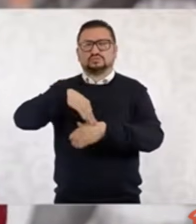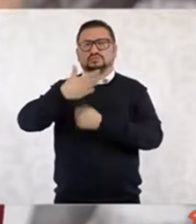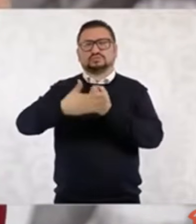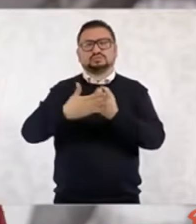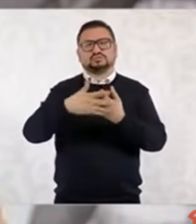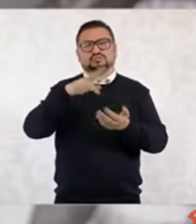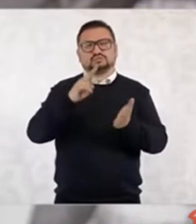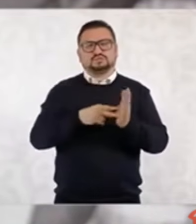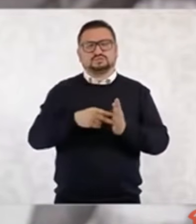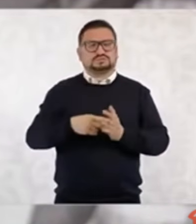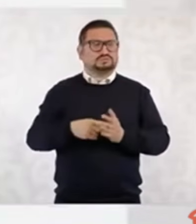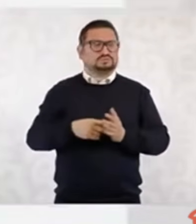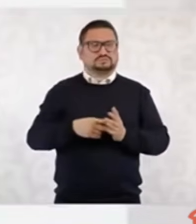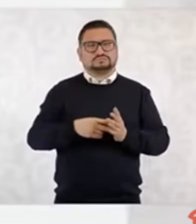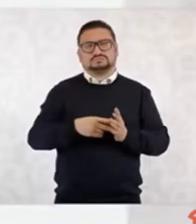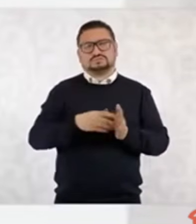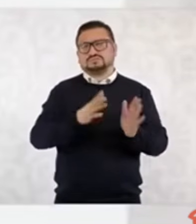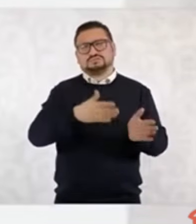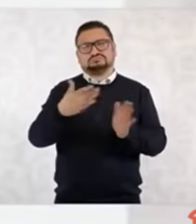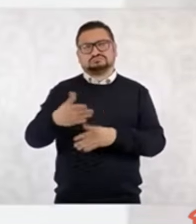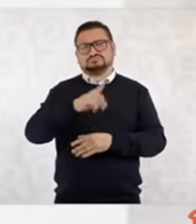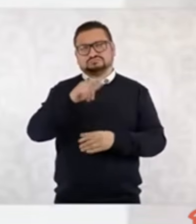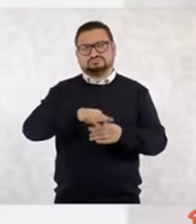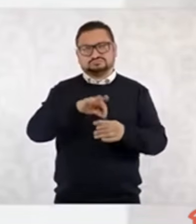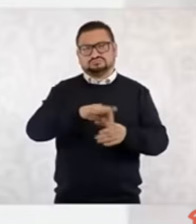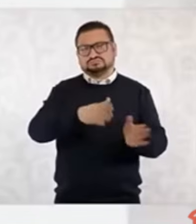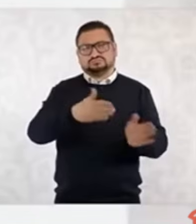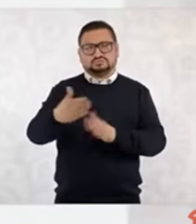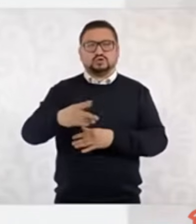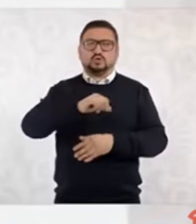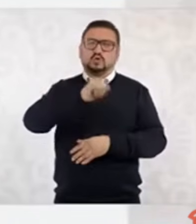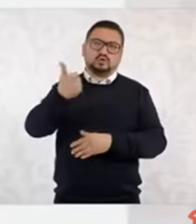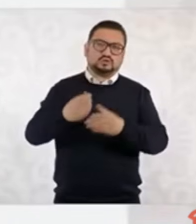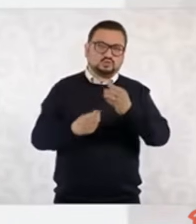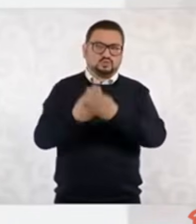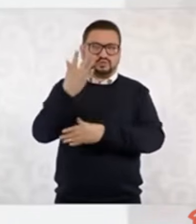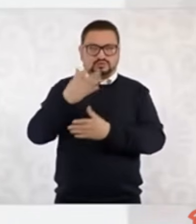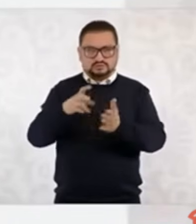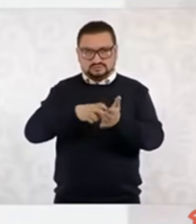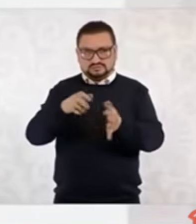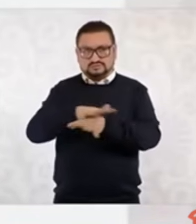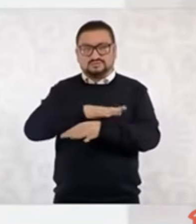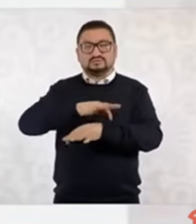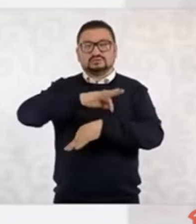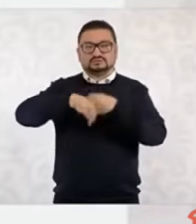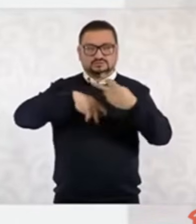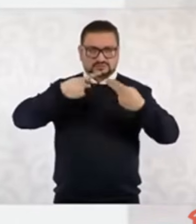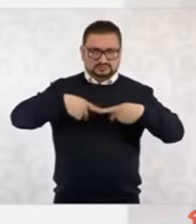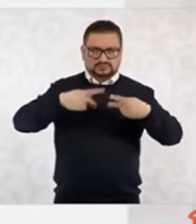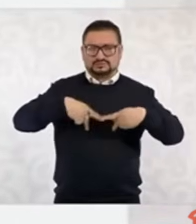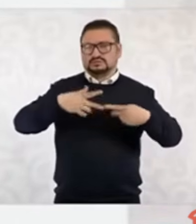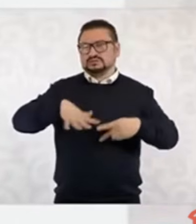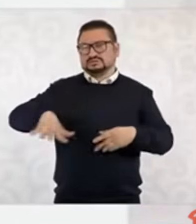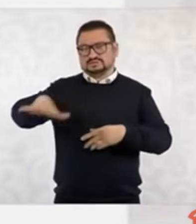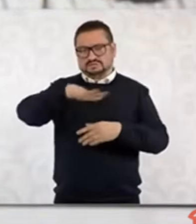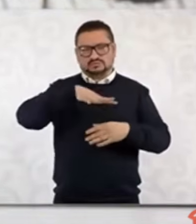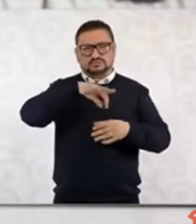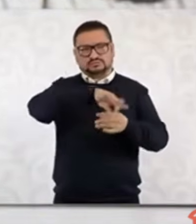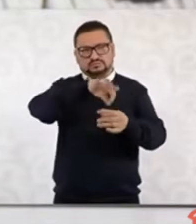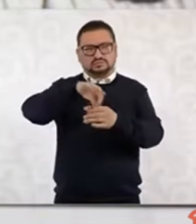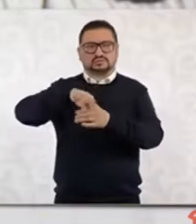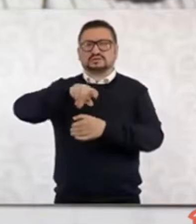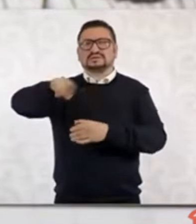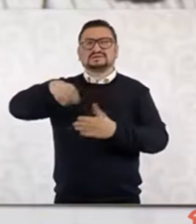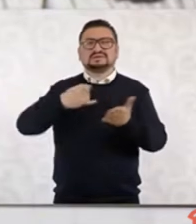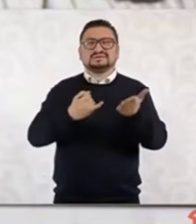ya después de la elección quizá, volver a plantear una reforma donde la ciudadanía, el pueblo, tenga la posibilidad de decidir